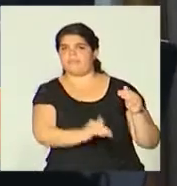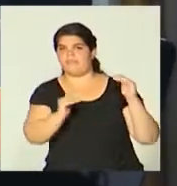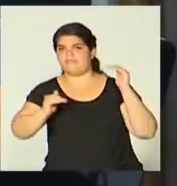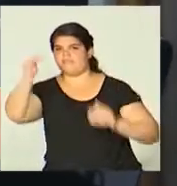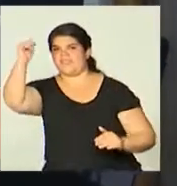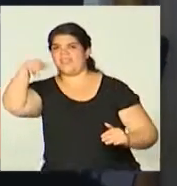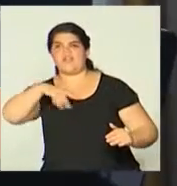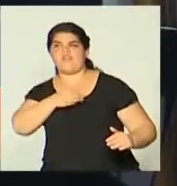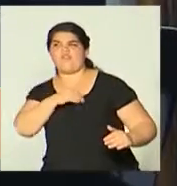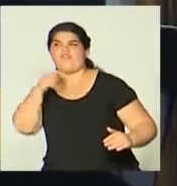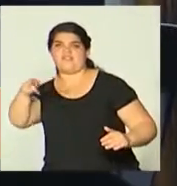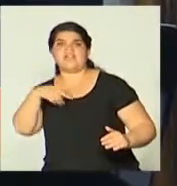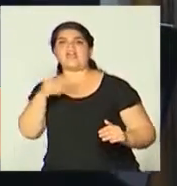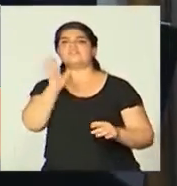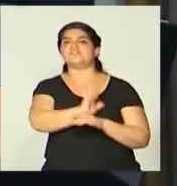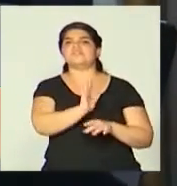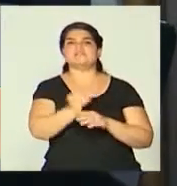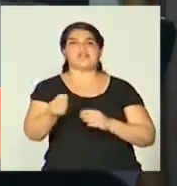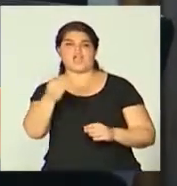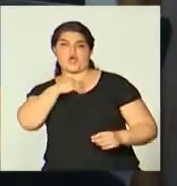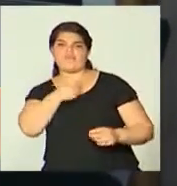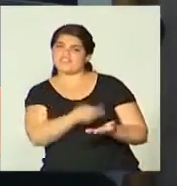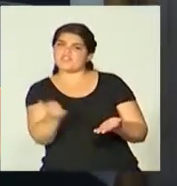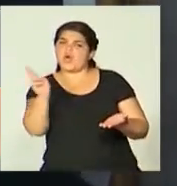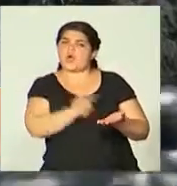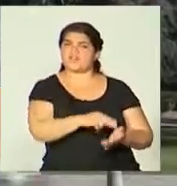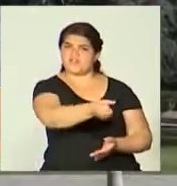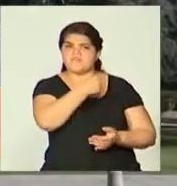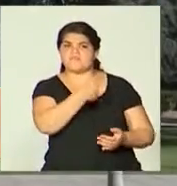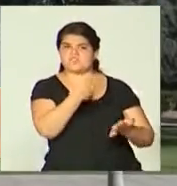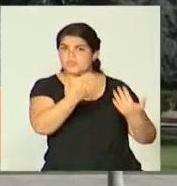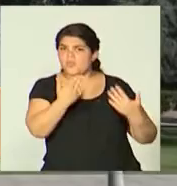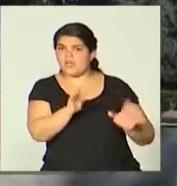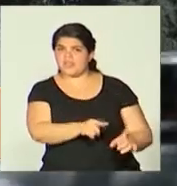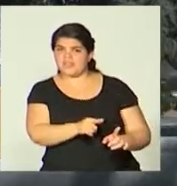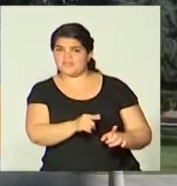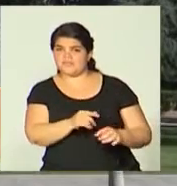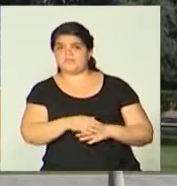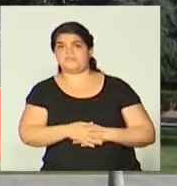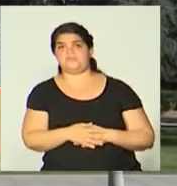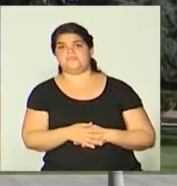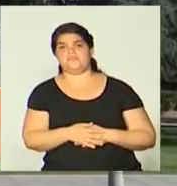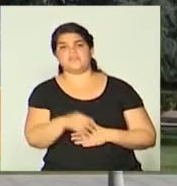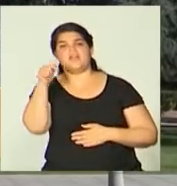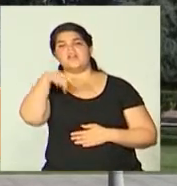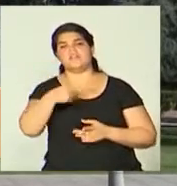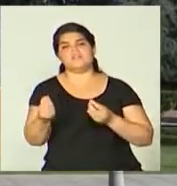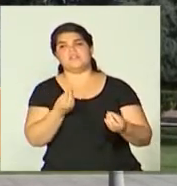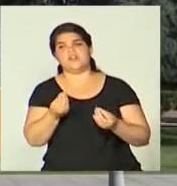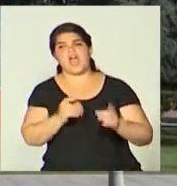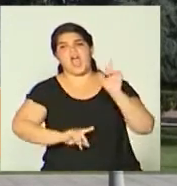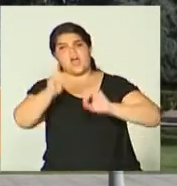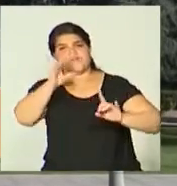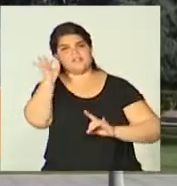puede solucionar la confianza, como vos planteabas. ¿Qué medidas tomará? La desconozco, eso es algo que sin duda la podremos saber cuando el